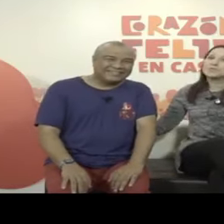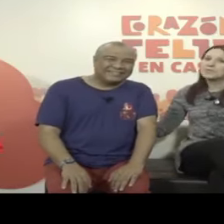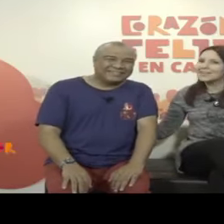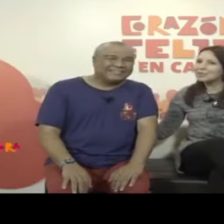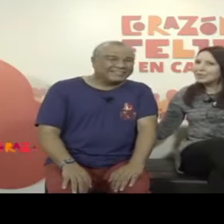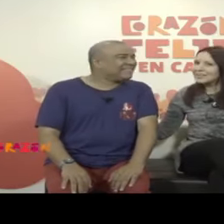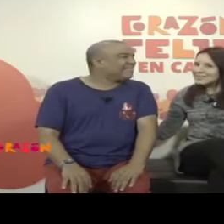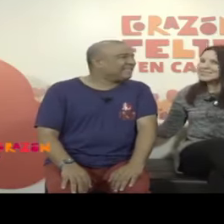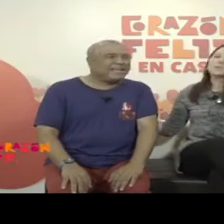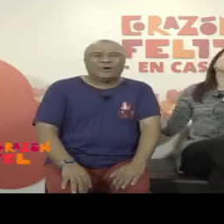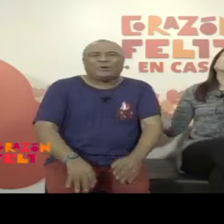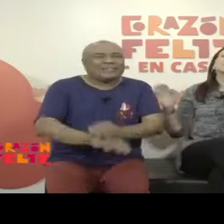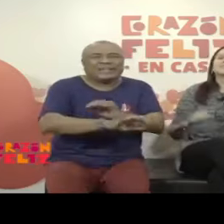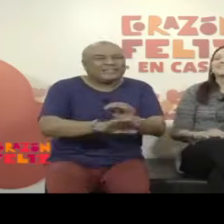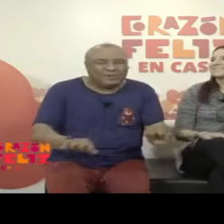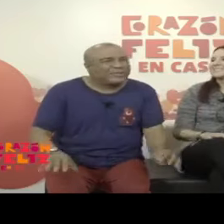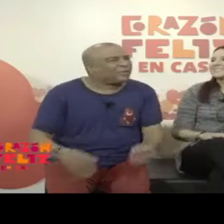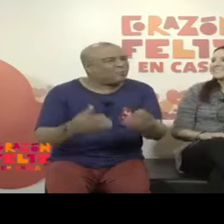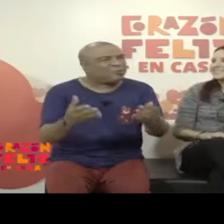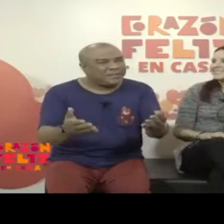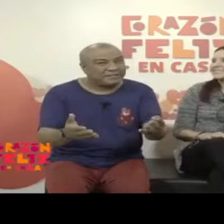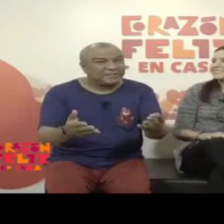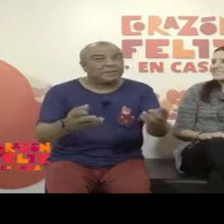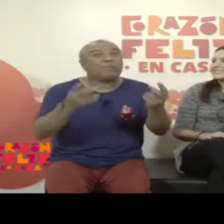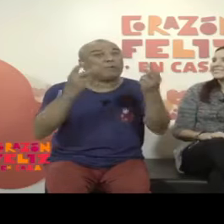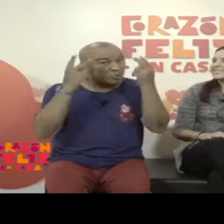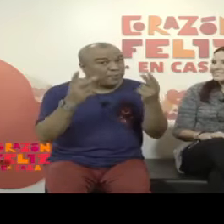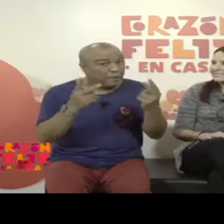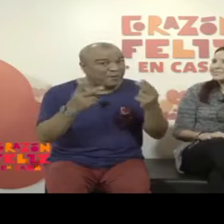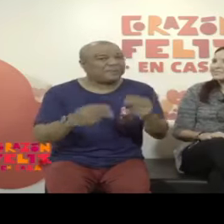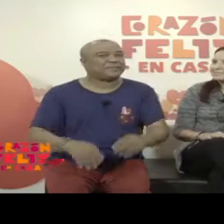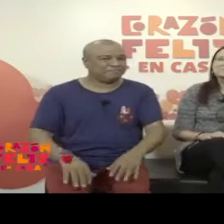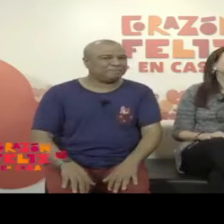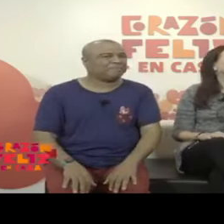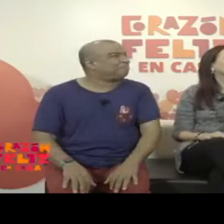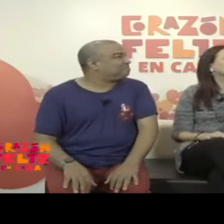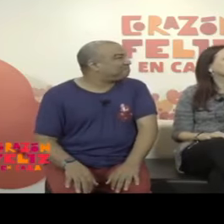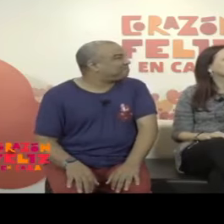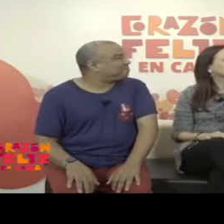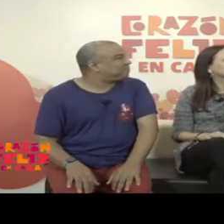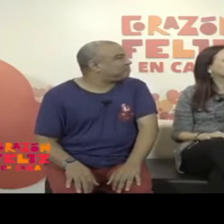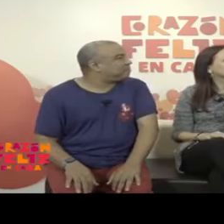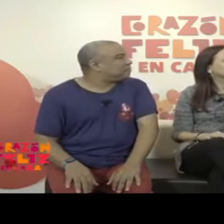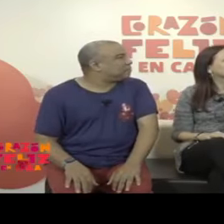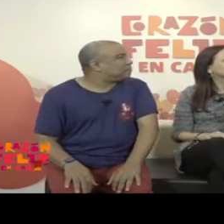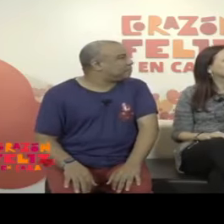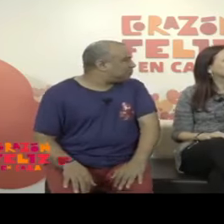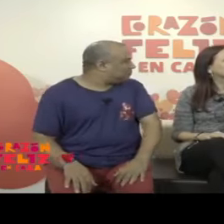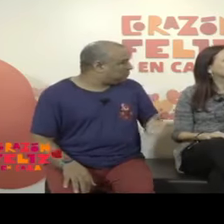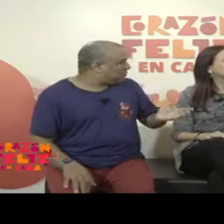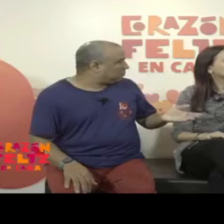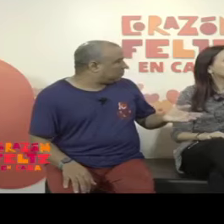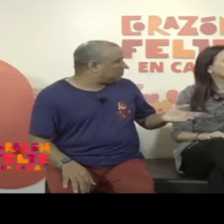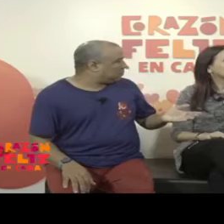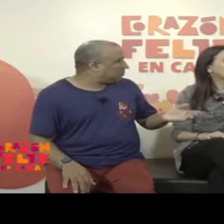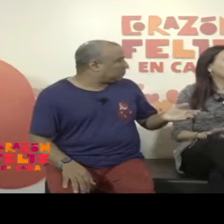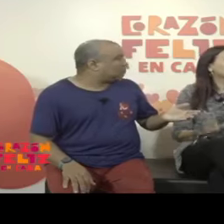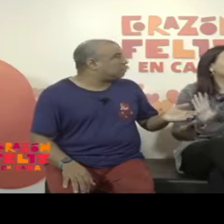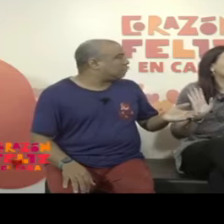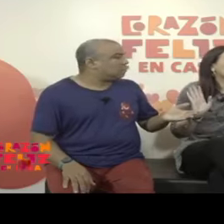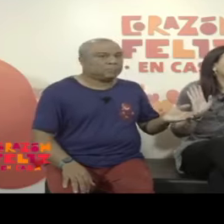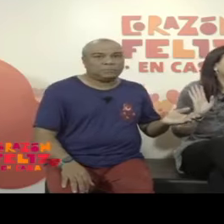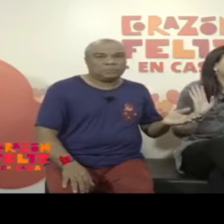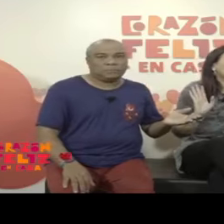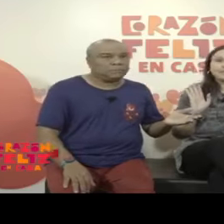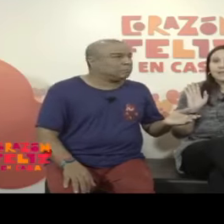y nuestro director artístico. Nos ha encantado estar con ustedes por 2 temporadas. Sí, pero seguro tendremos más programas, ¿verdad, Rochi?